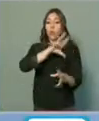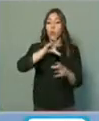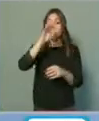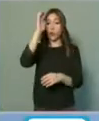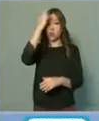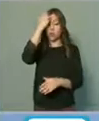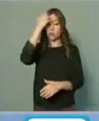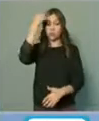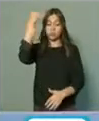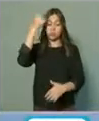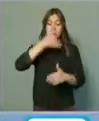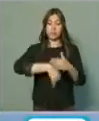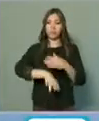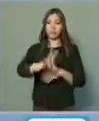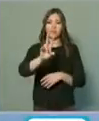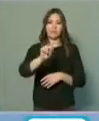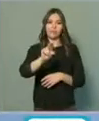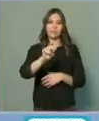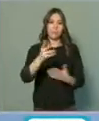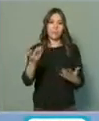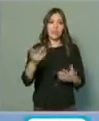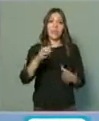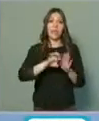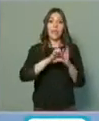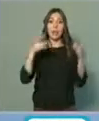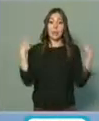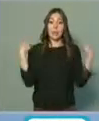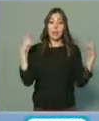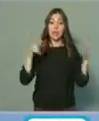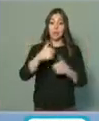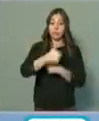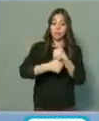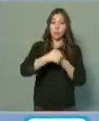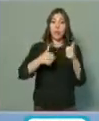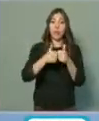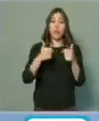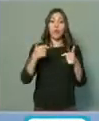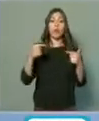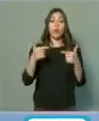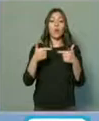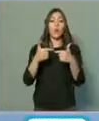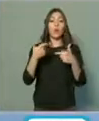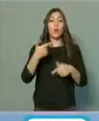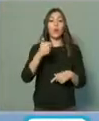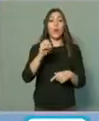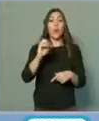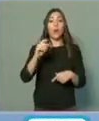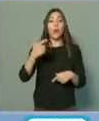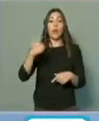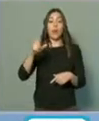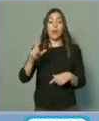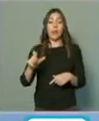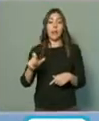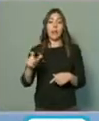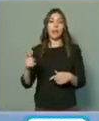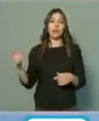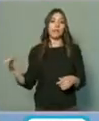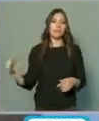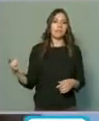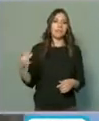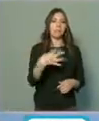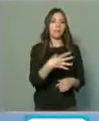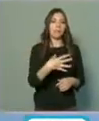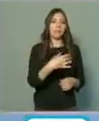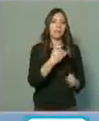con Google, ¿con quién sí. va a perder? Pues o sea, sí. Google sabe más que el maestro. Entonces, Sí. el maestro no lo sabe todo. El aprendizaje sistémico